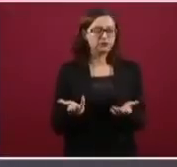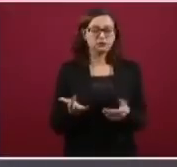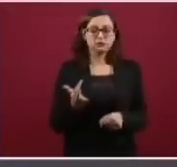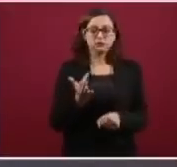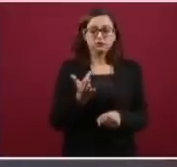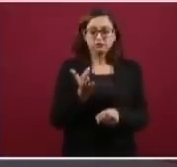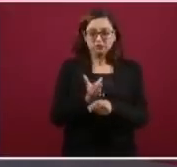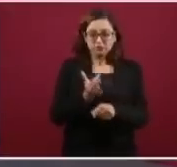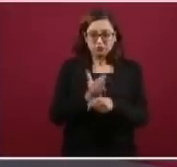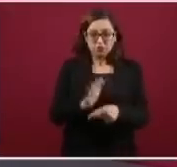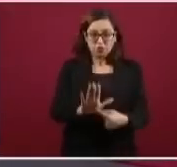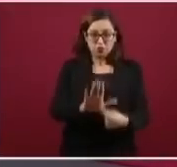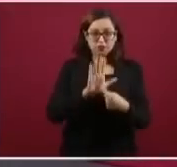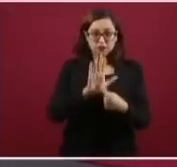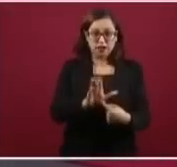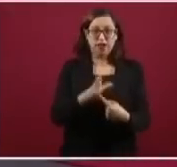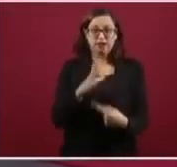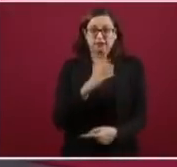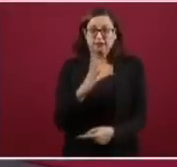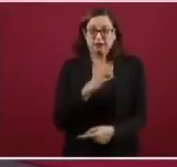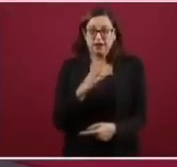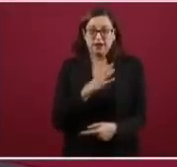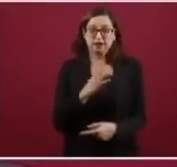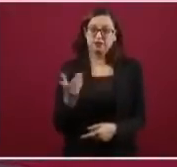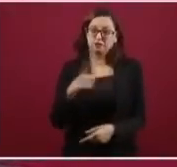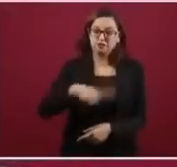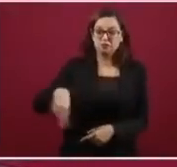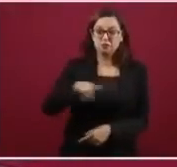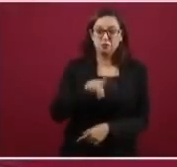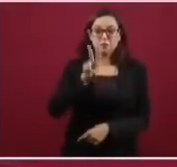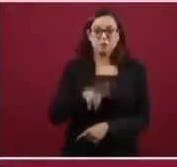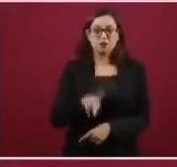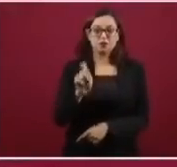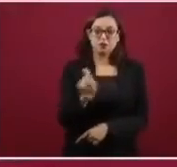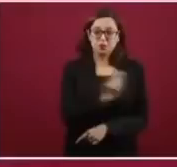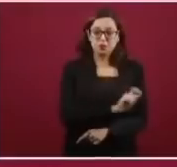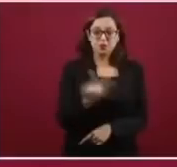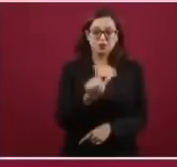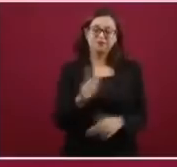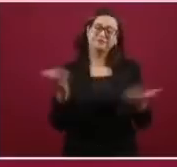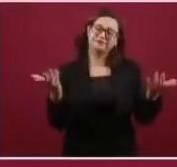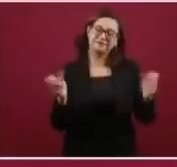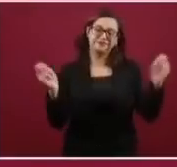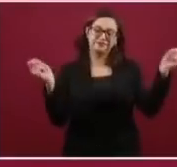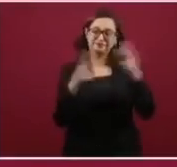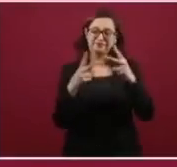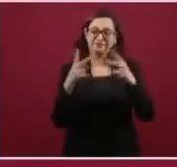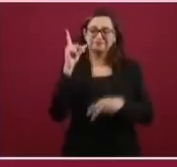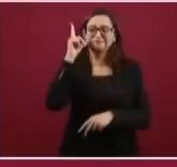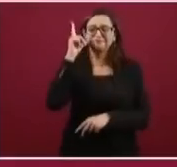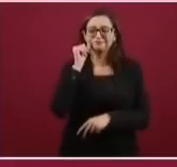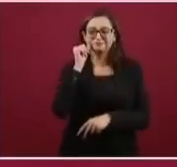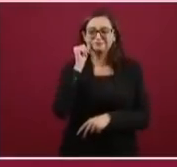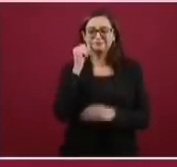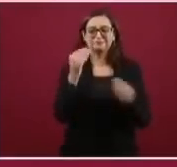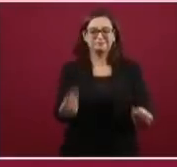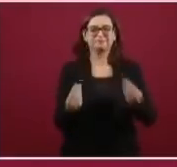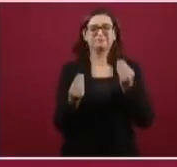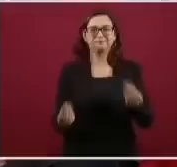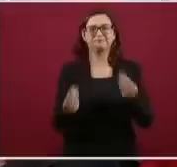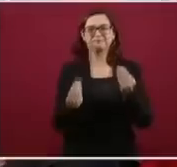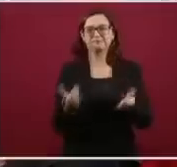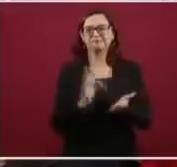sucediendo y son unos profesionales bueno nos vemos mañana sí sí más